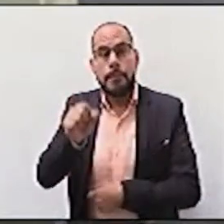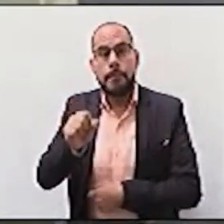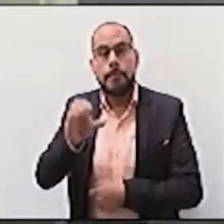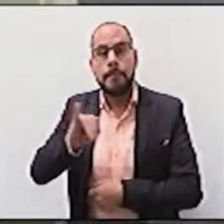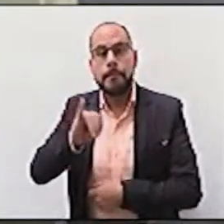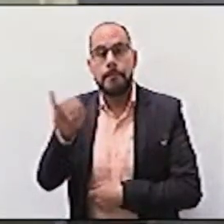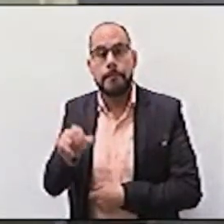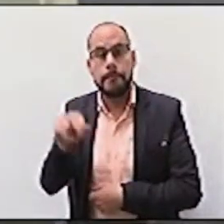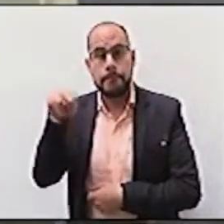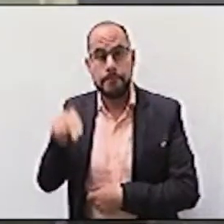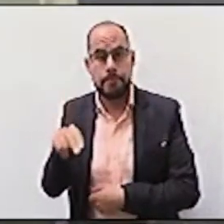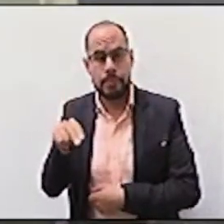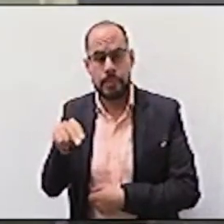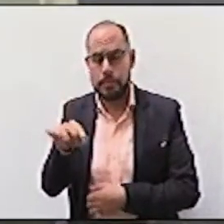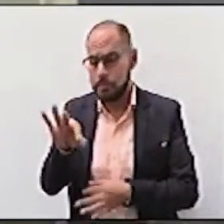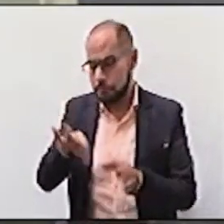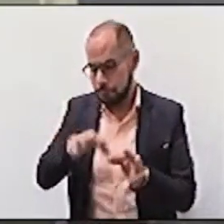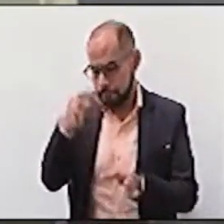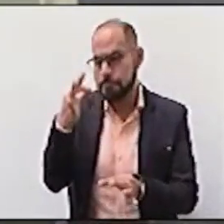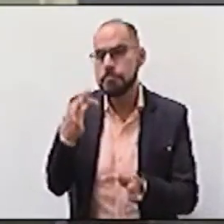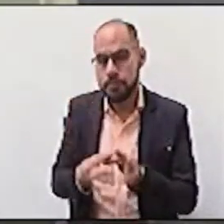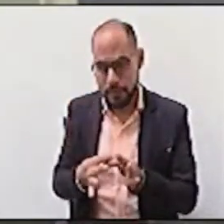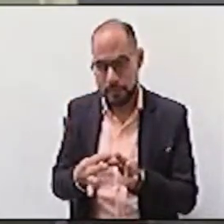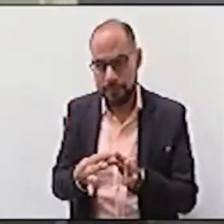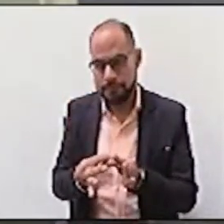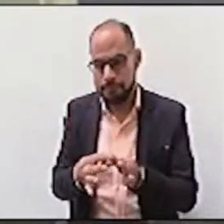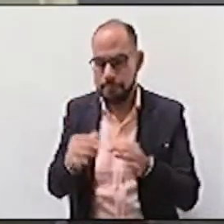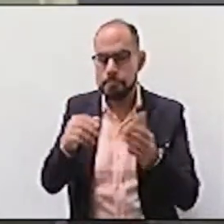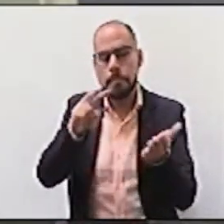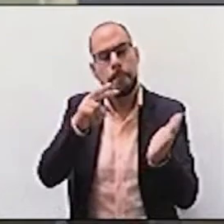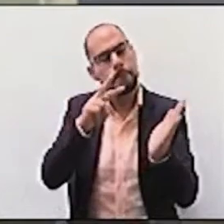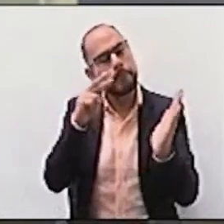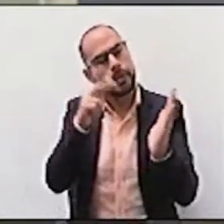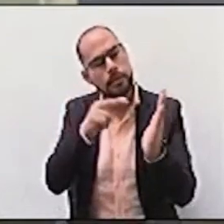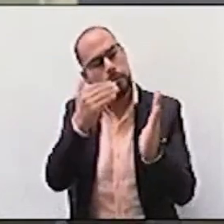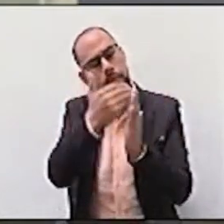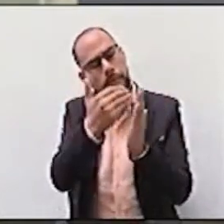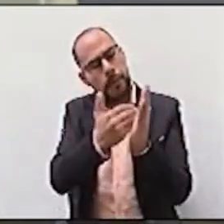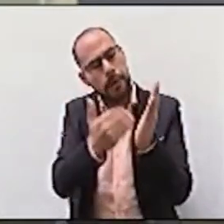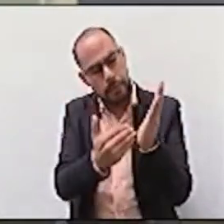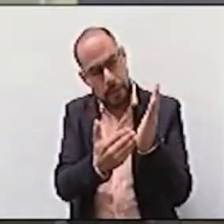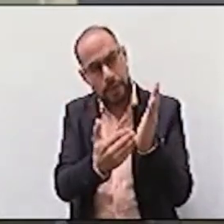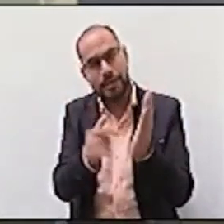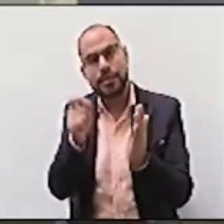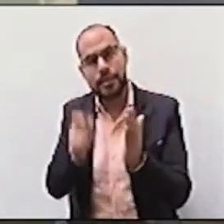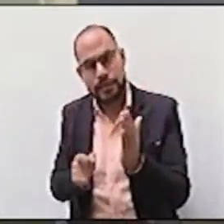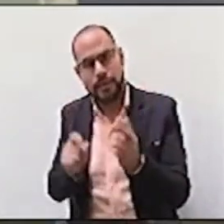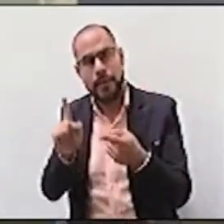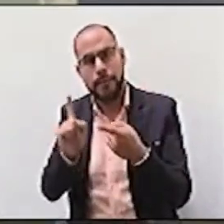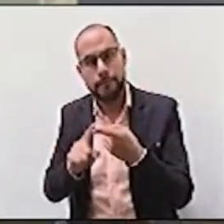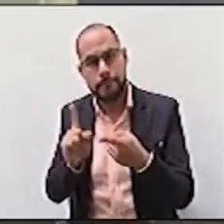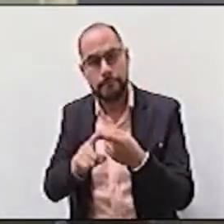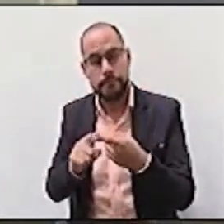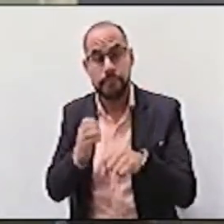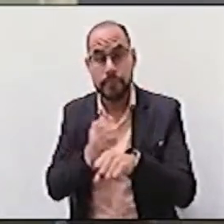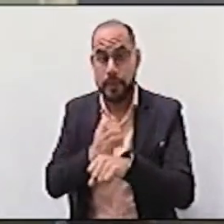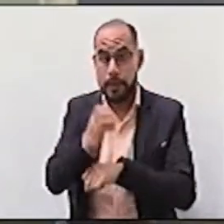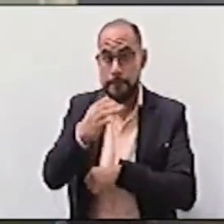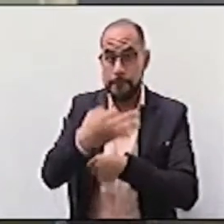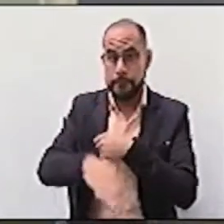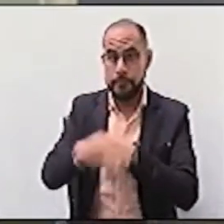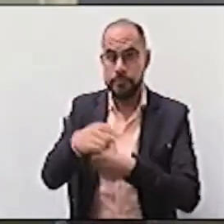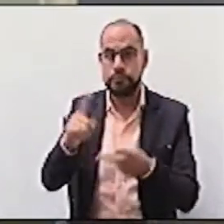había validado con anterioridad. ¿Cuáles son esos lineamientos? Pues que sea extraordinario, que